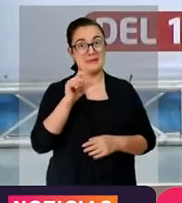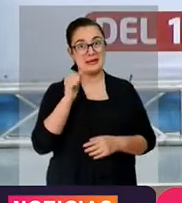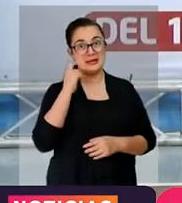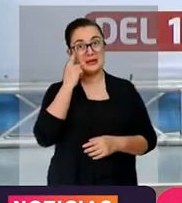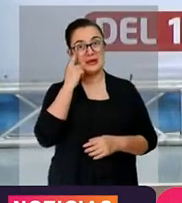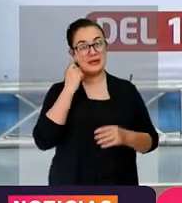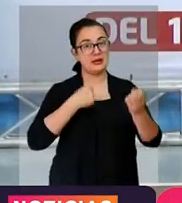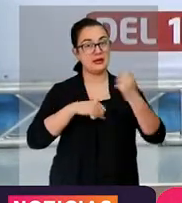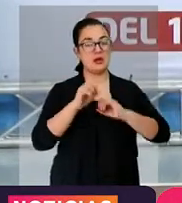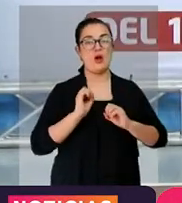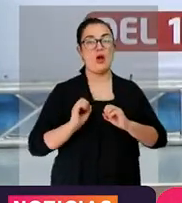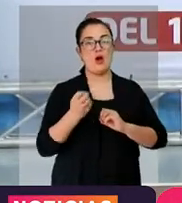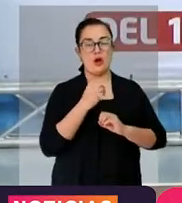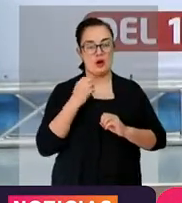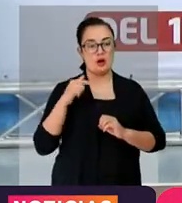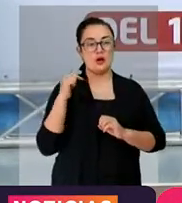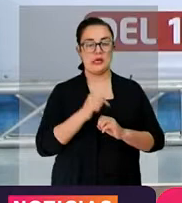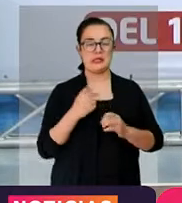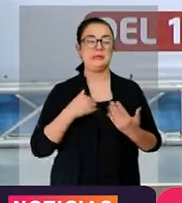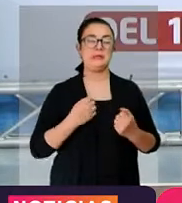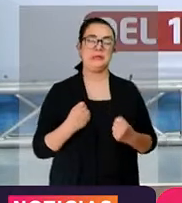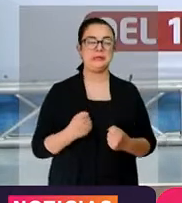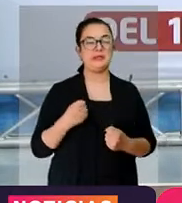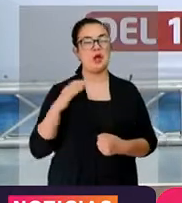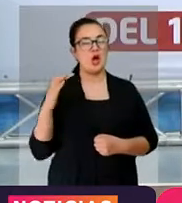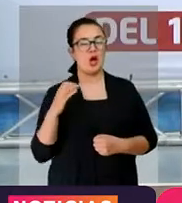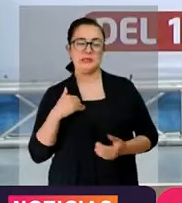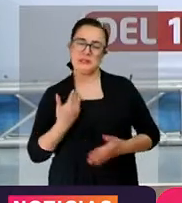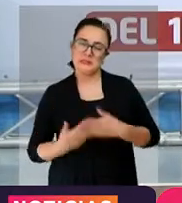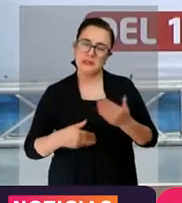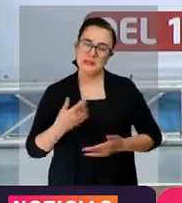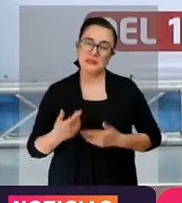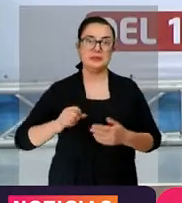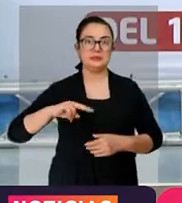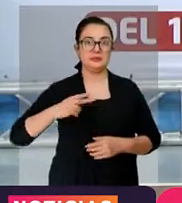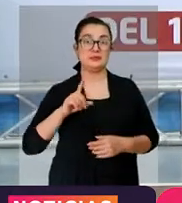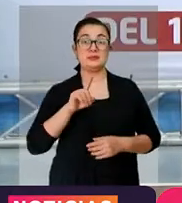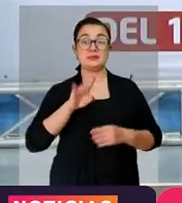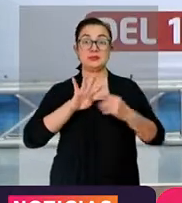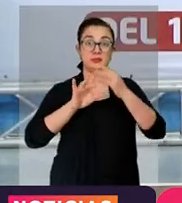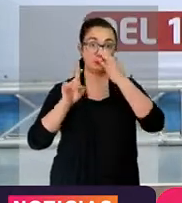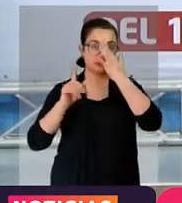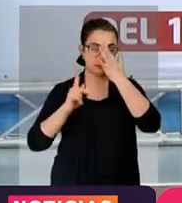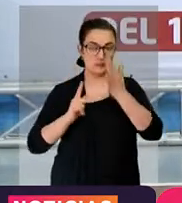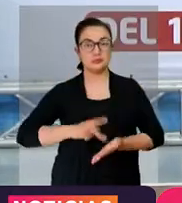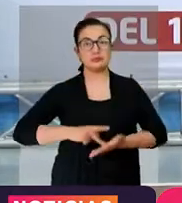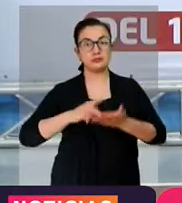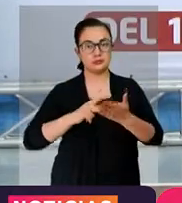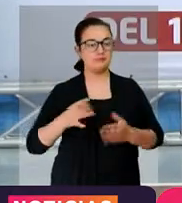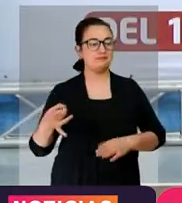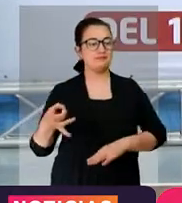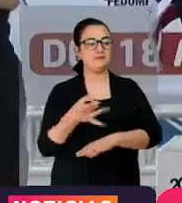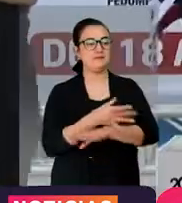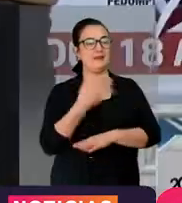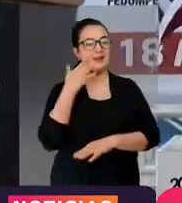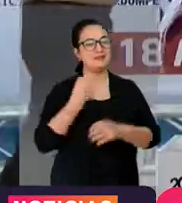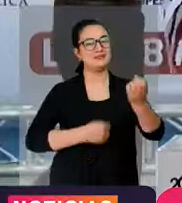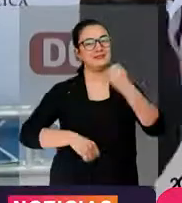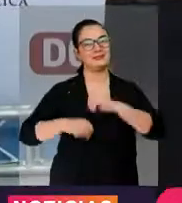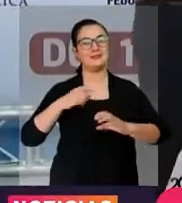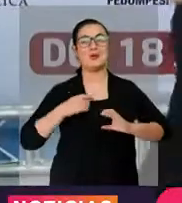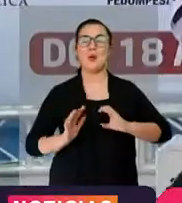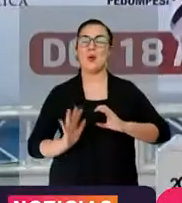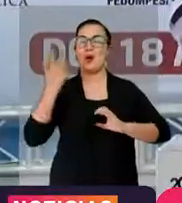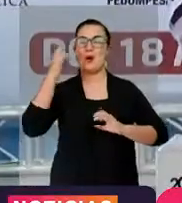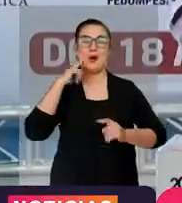En el envión se le vio mucho más fuerte a la colombiana y en su segundo intento logró 141 kilogramos, superando a Rogers y quedándose con la medalla de oro